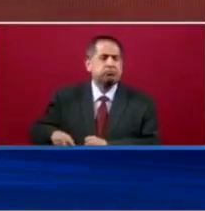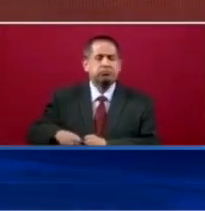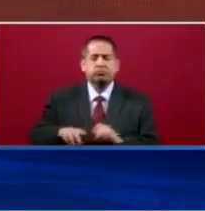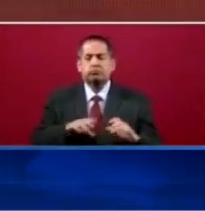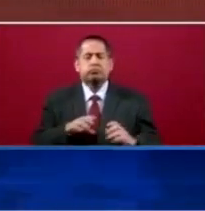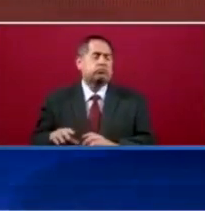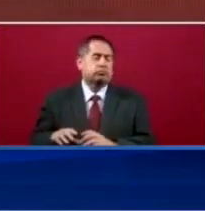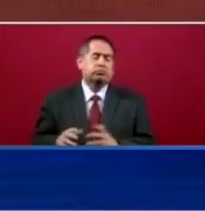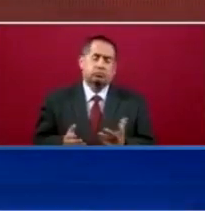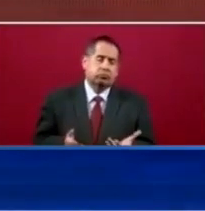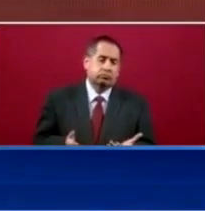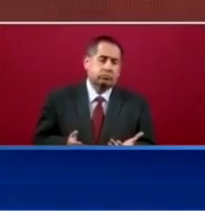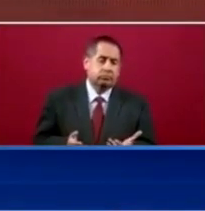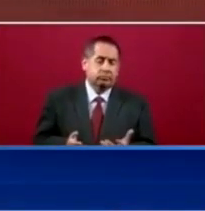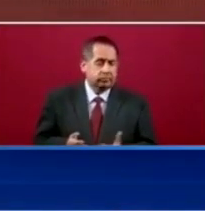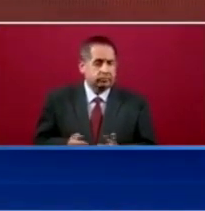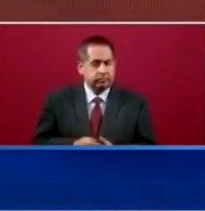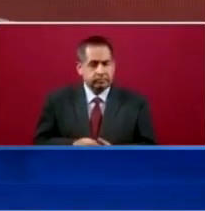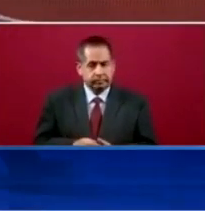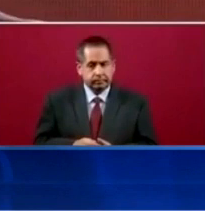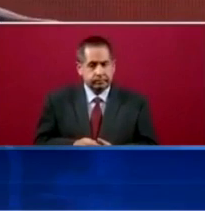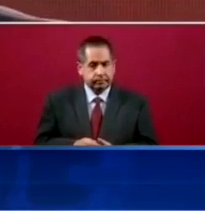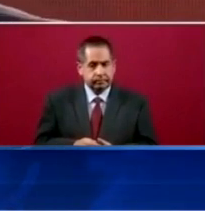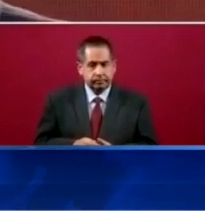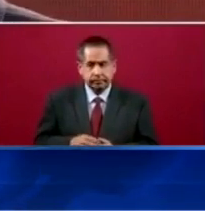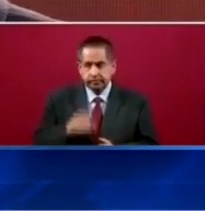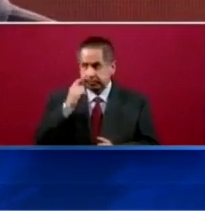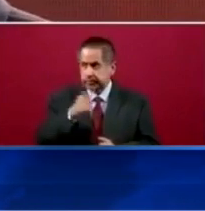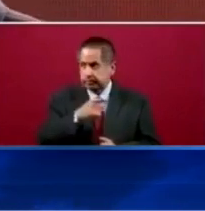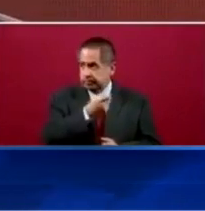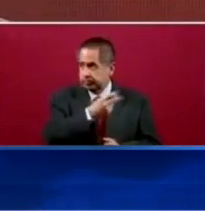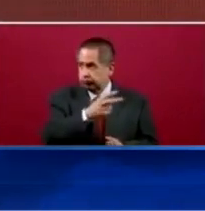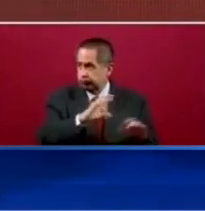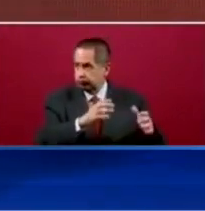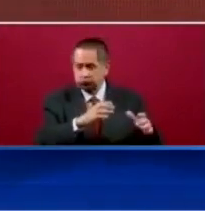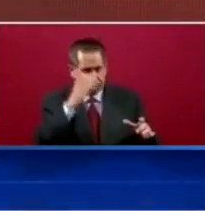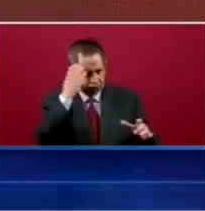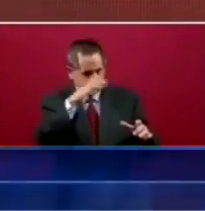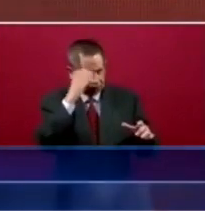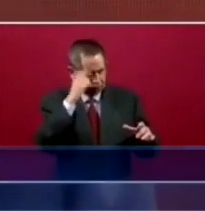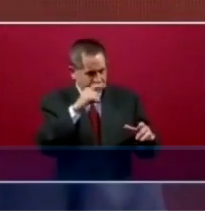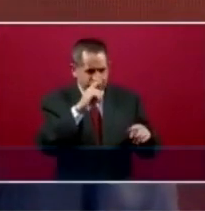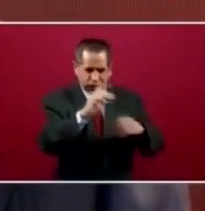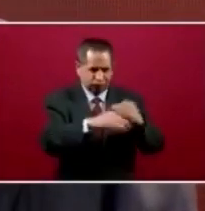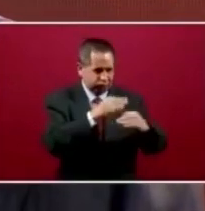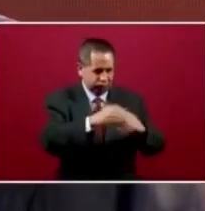la actuación del gobierno, afirmó el presidente Andrés Manuel López Obrador.